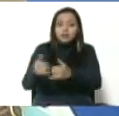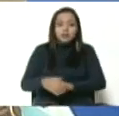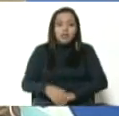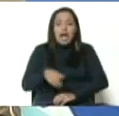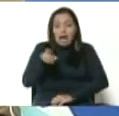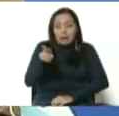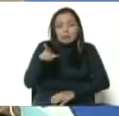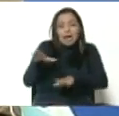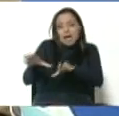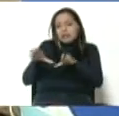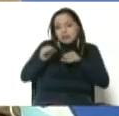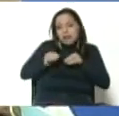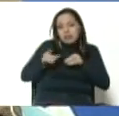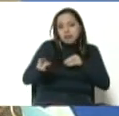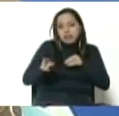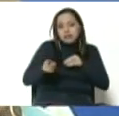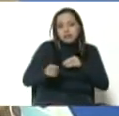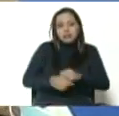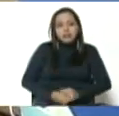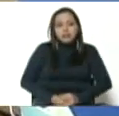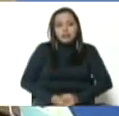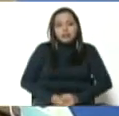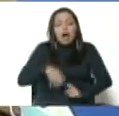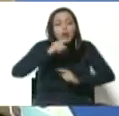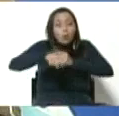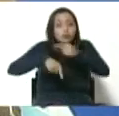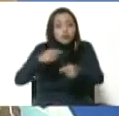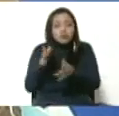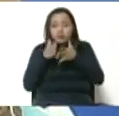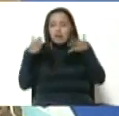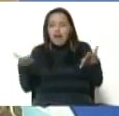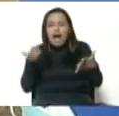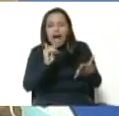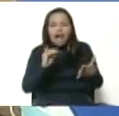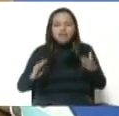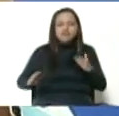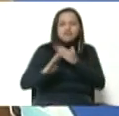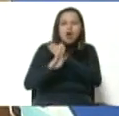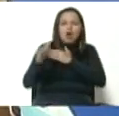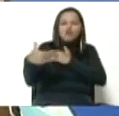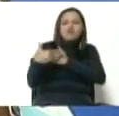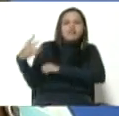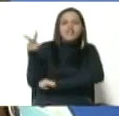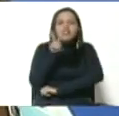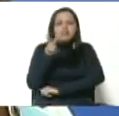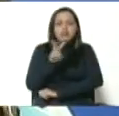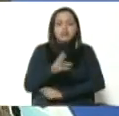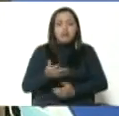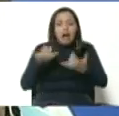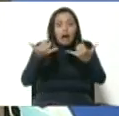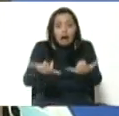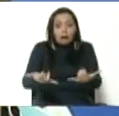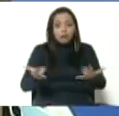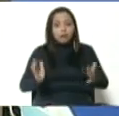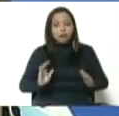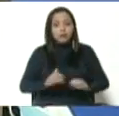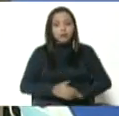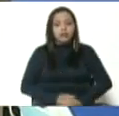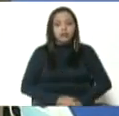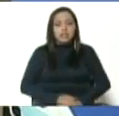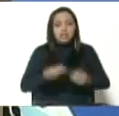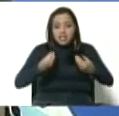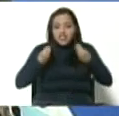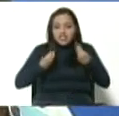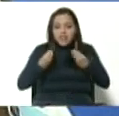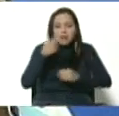reconocen el grave efecto que las sanciones contra Venezuela han generado sobre la vida